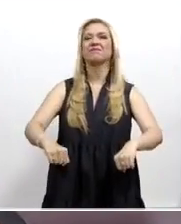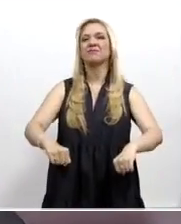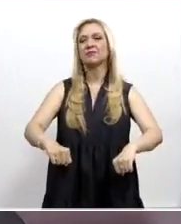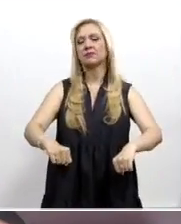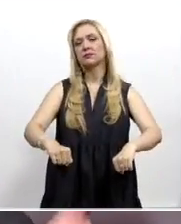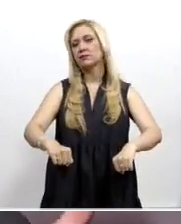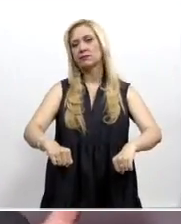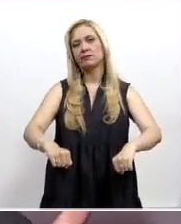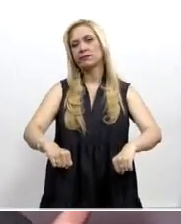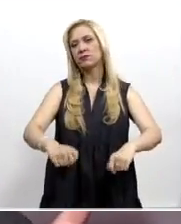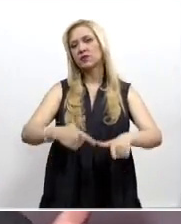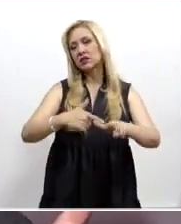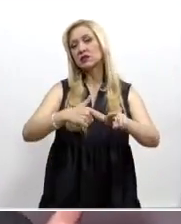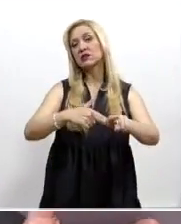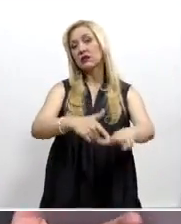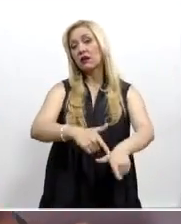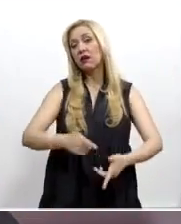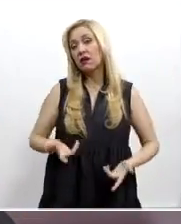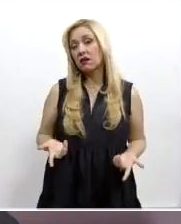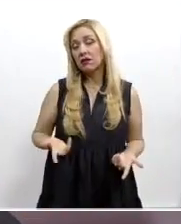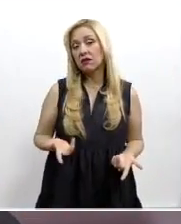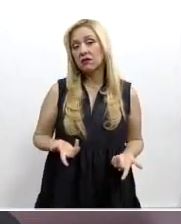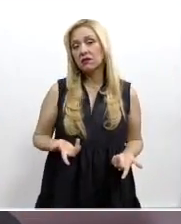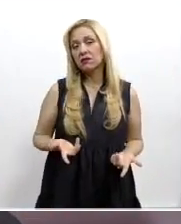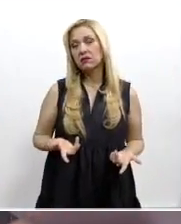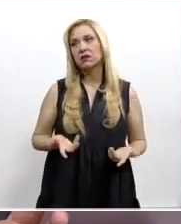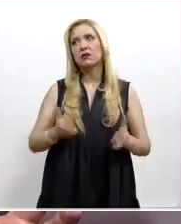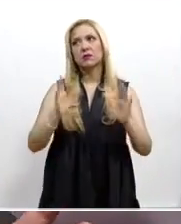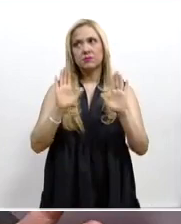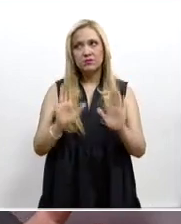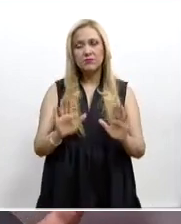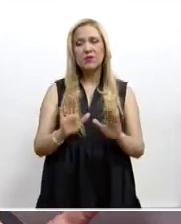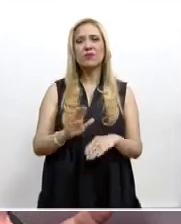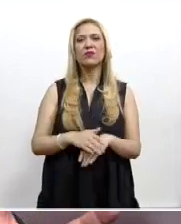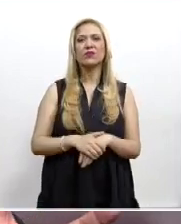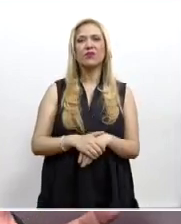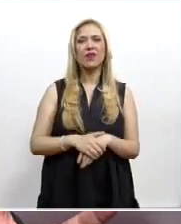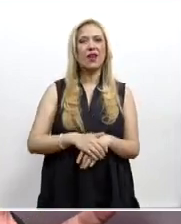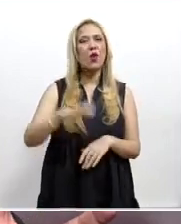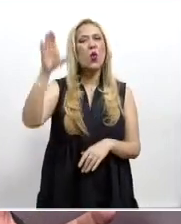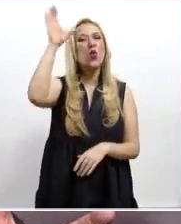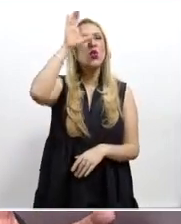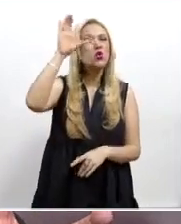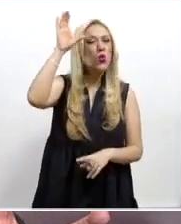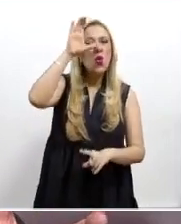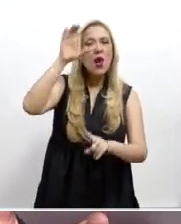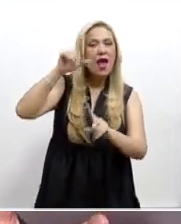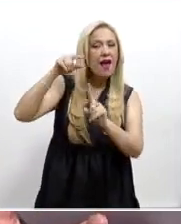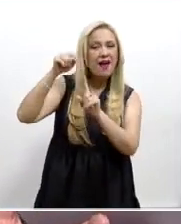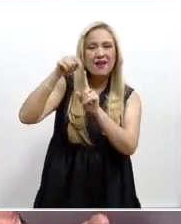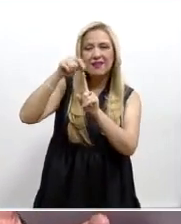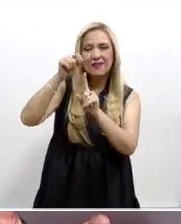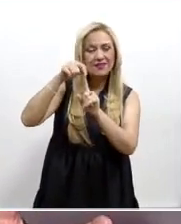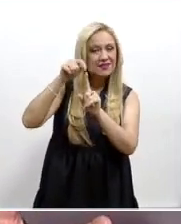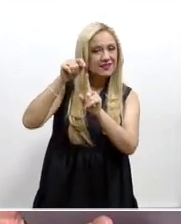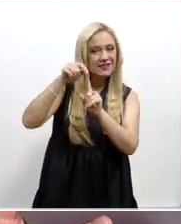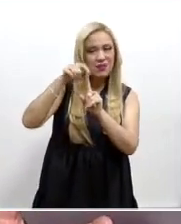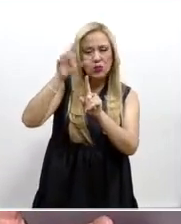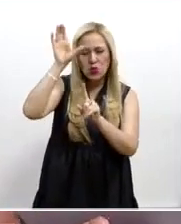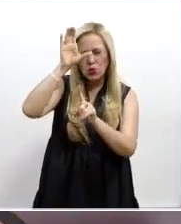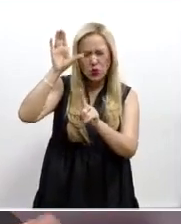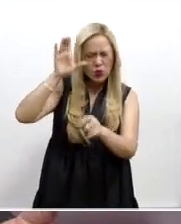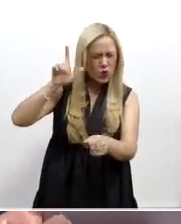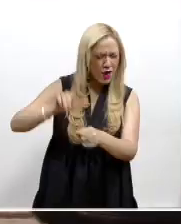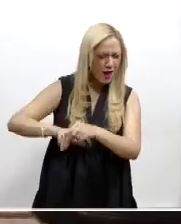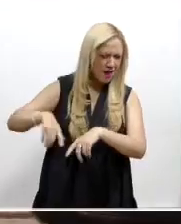los cuales se siguen explotando. Entonces, es todo un fenómeno cultural, es lo que vivimos, lo que consumimos,